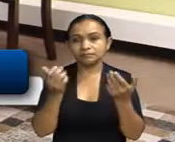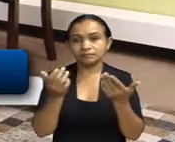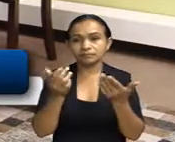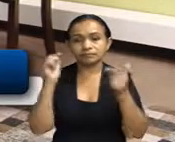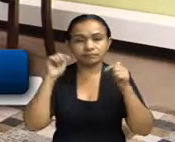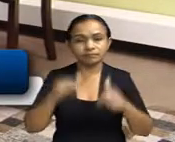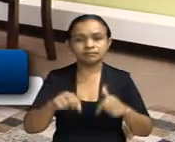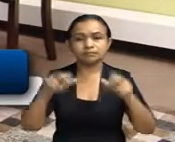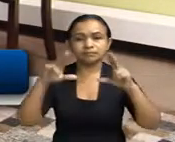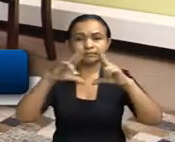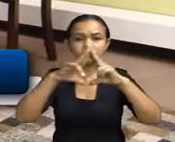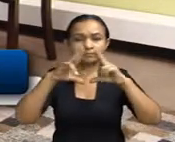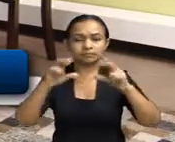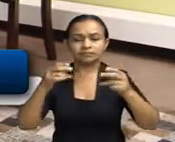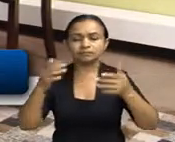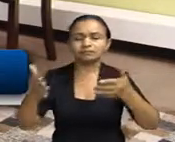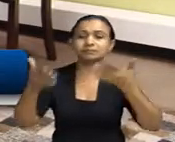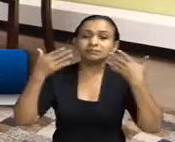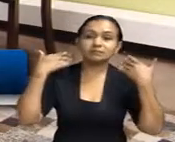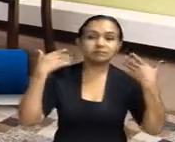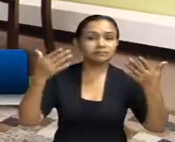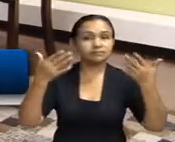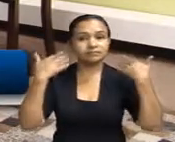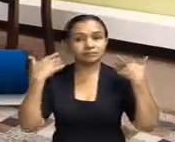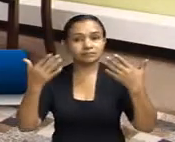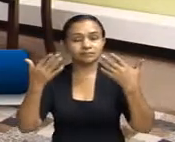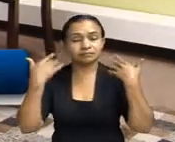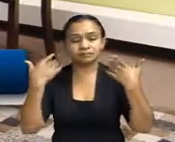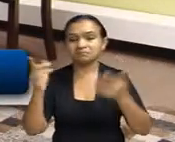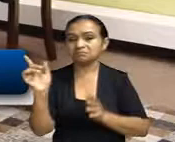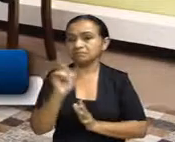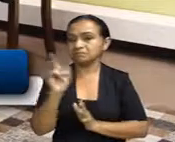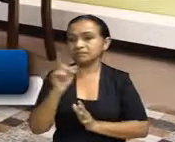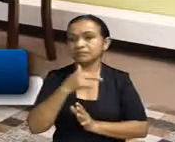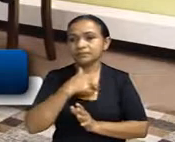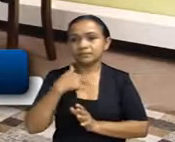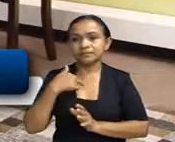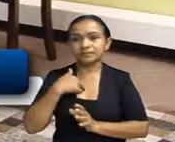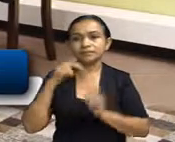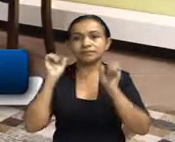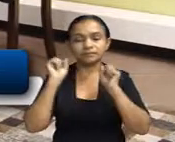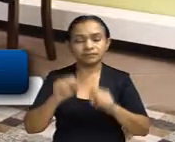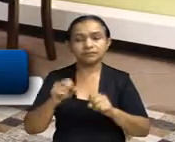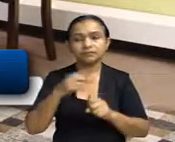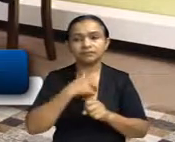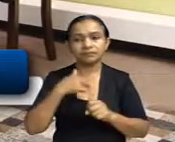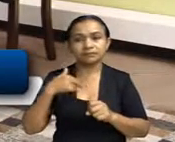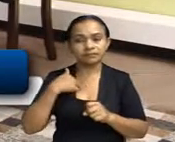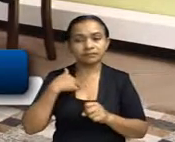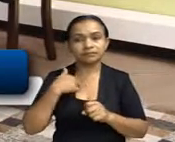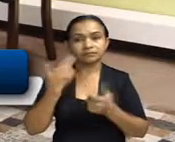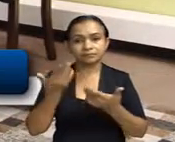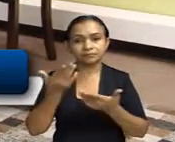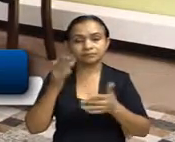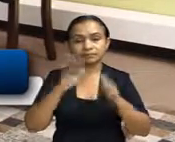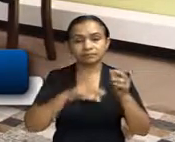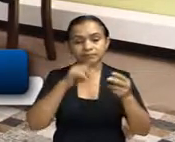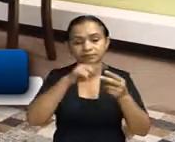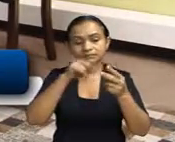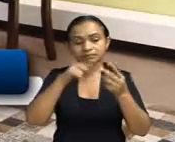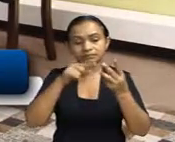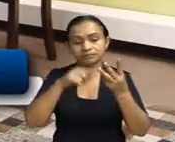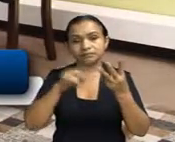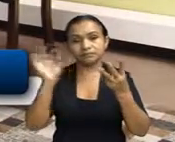lo general, pues como clima es caliente, pues no es tan frecuente. Pero sí se puede dar eso que tú dices, la estable, inestable, la prismeta.